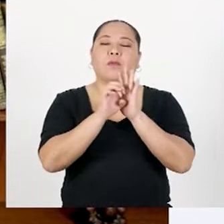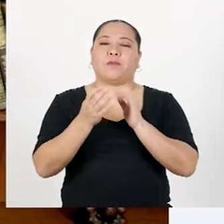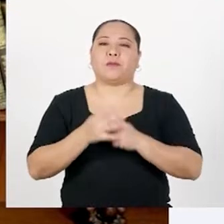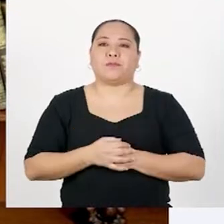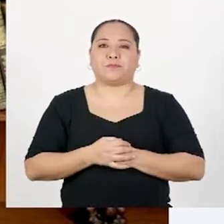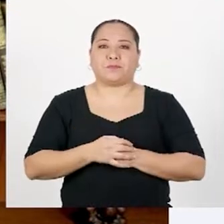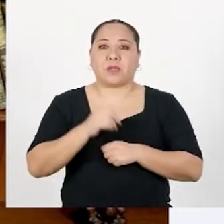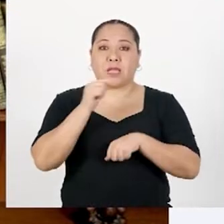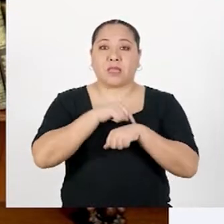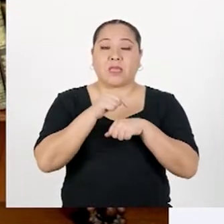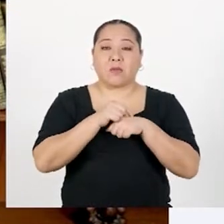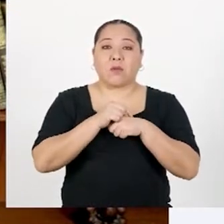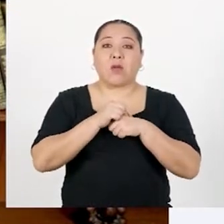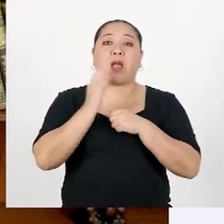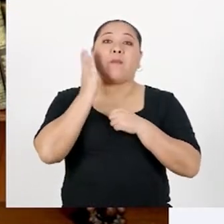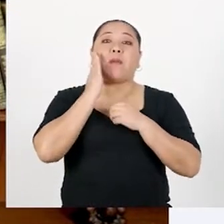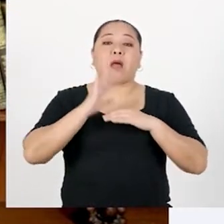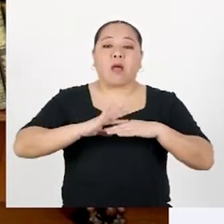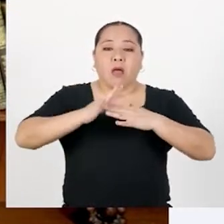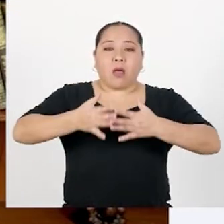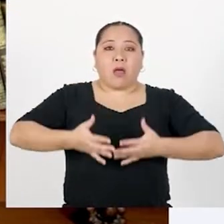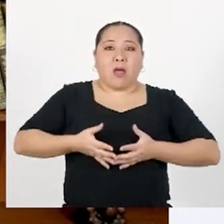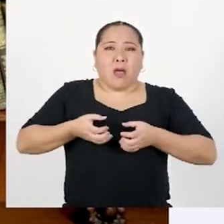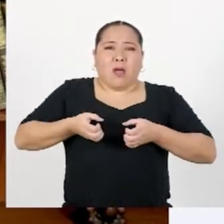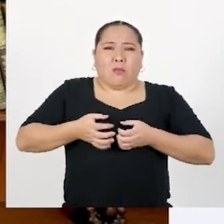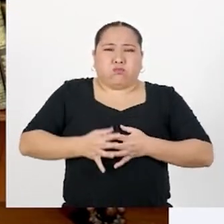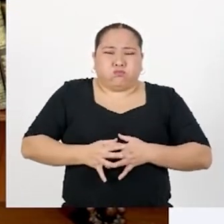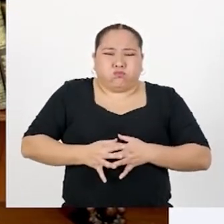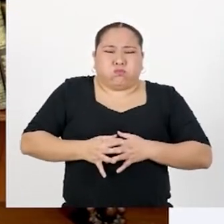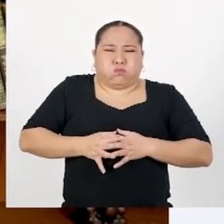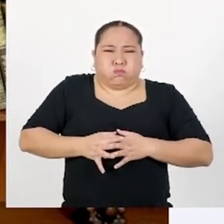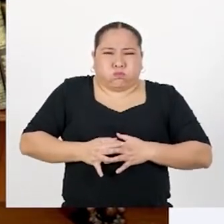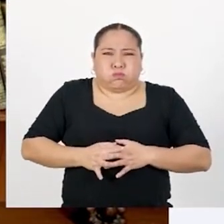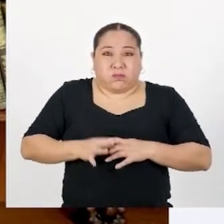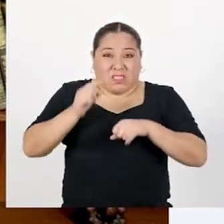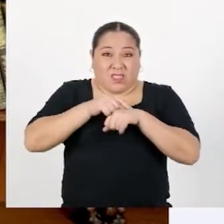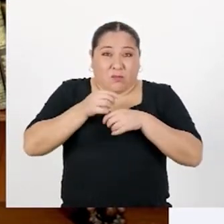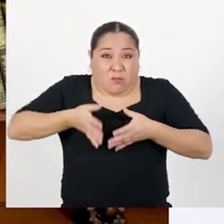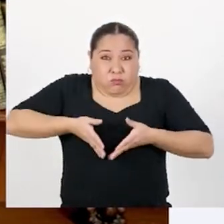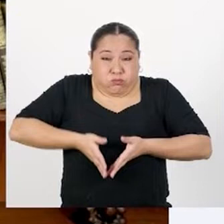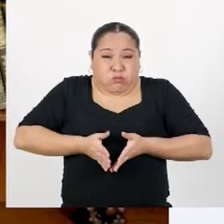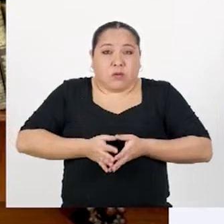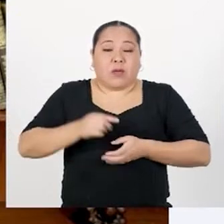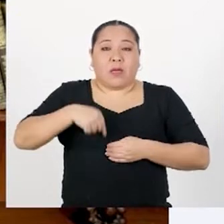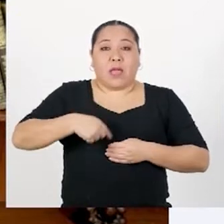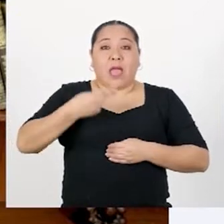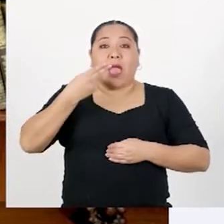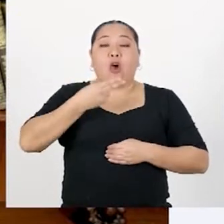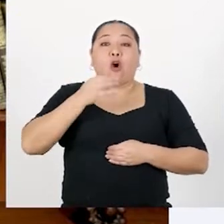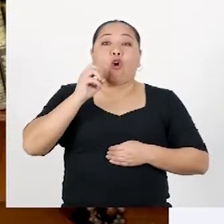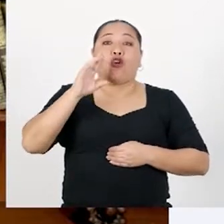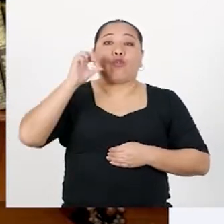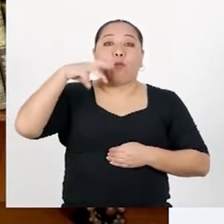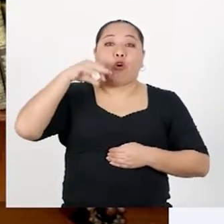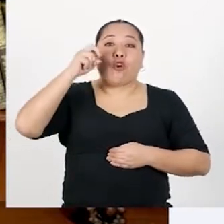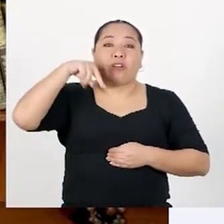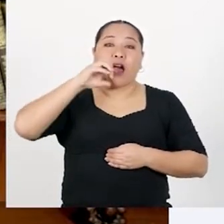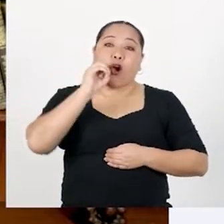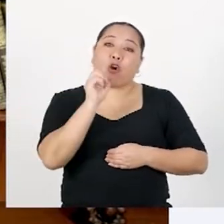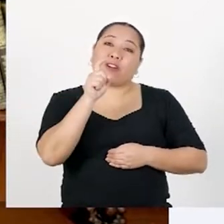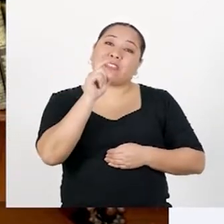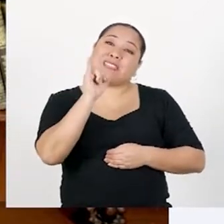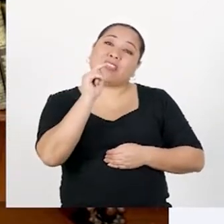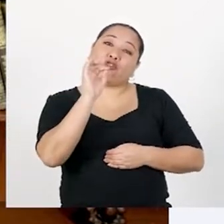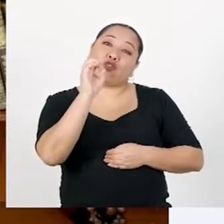ejemplo, durante el parto, las contracciones estimulan la secreción de la hormona oxitocina, que